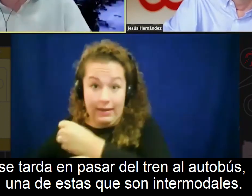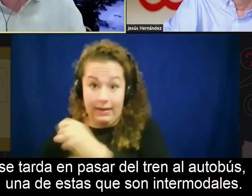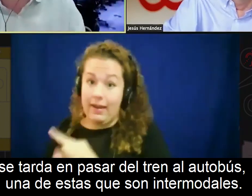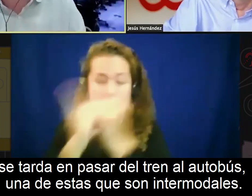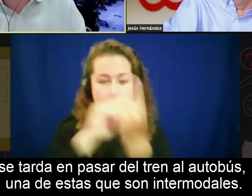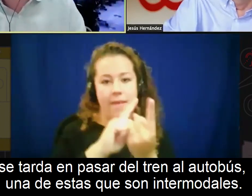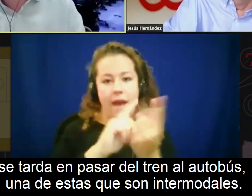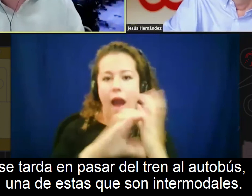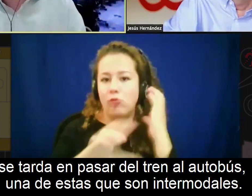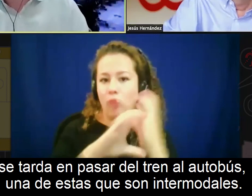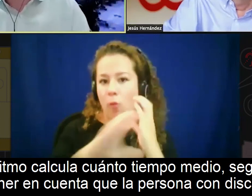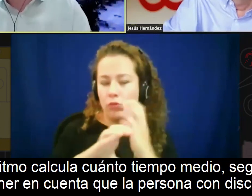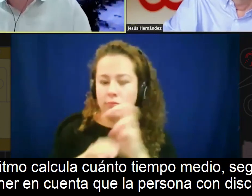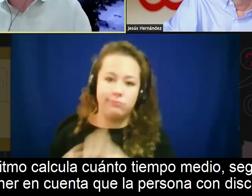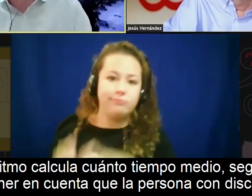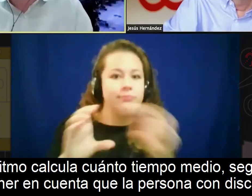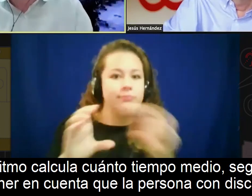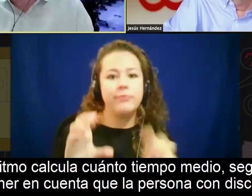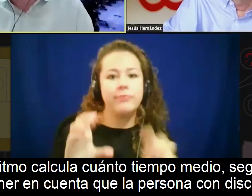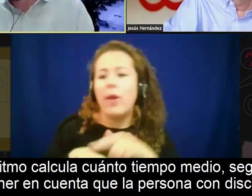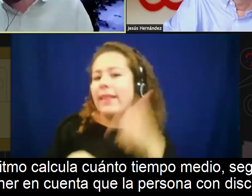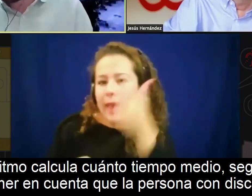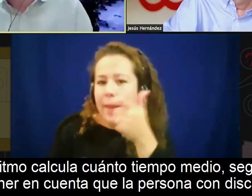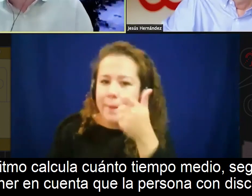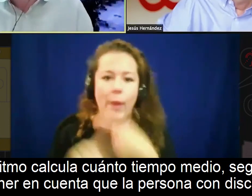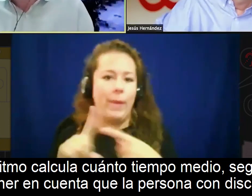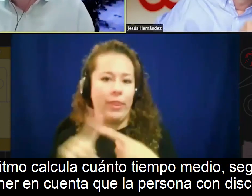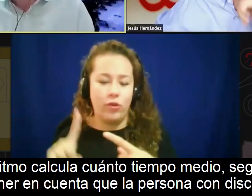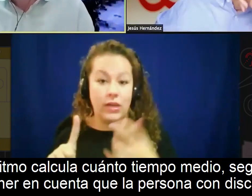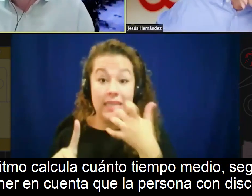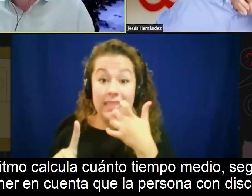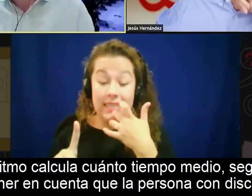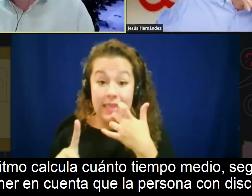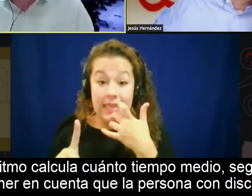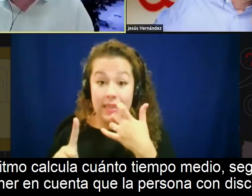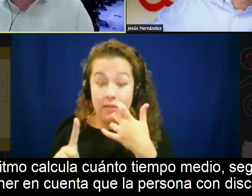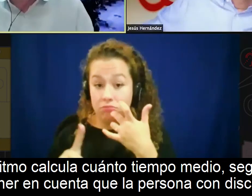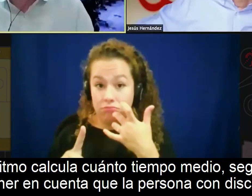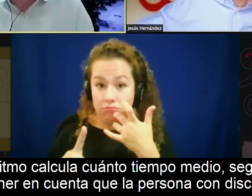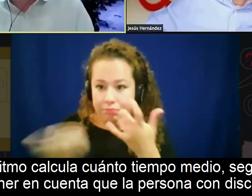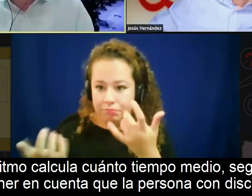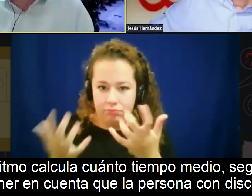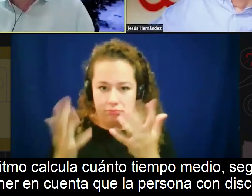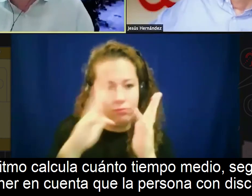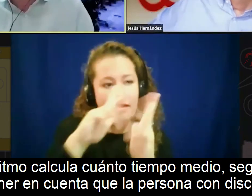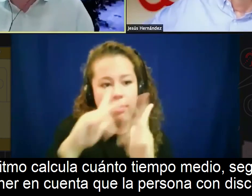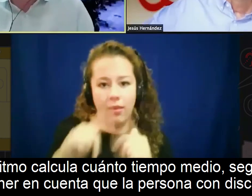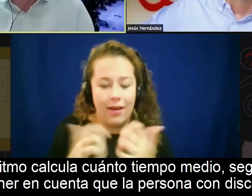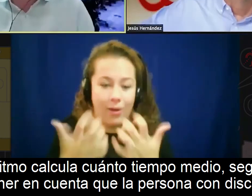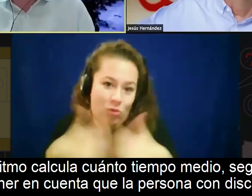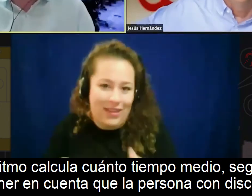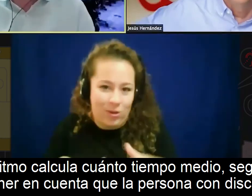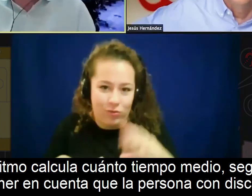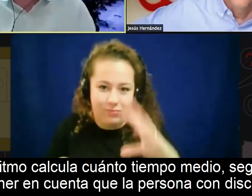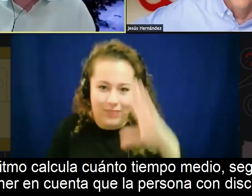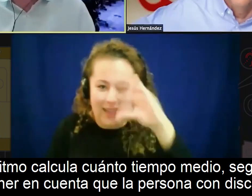autobús y demás. Si un algoritmo calcula cuánto tiempo medio, seguramente